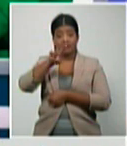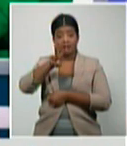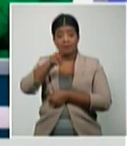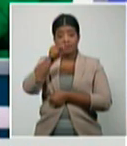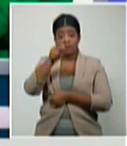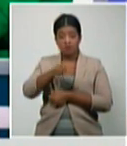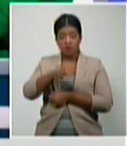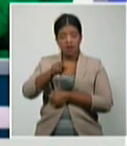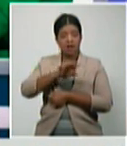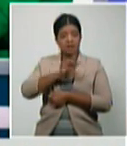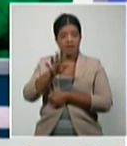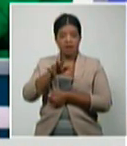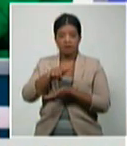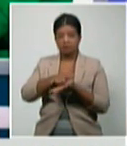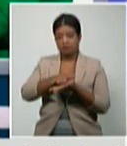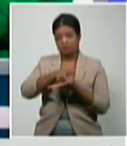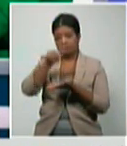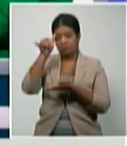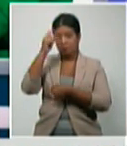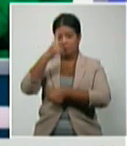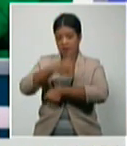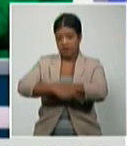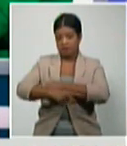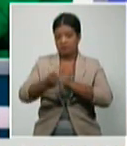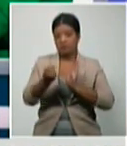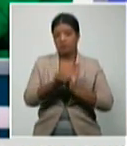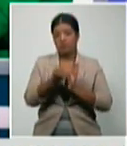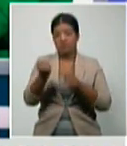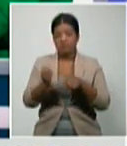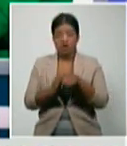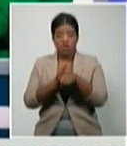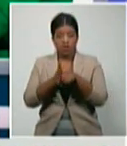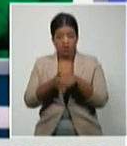países y se han confirmado con la COVID-19,